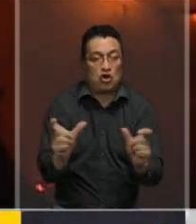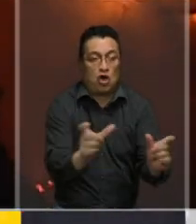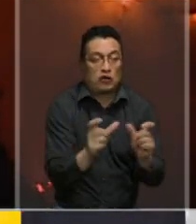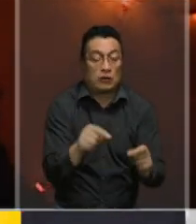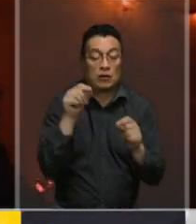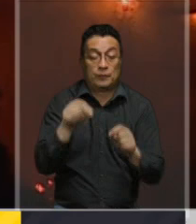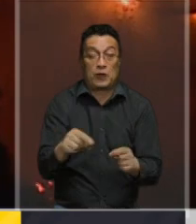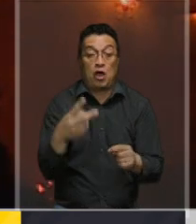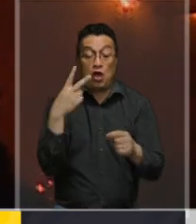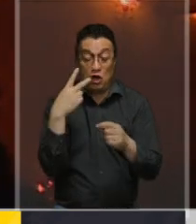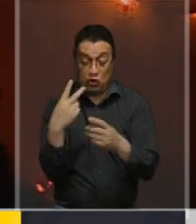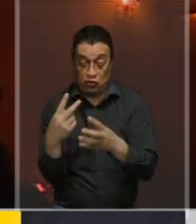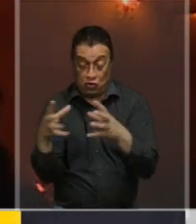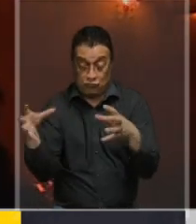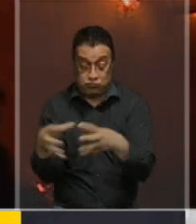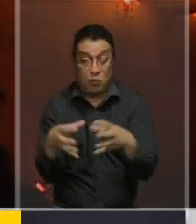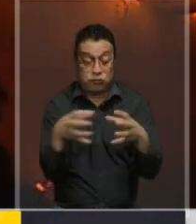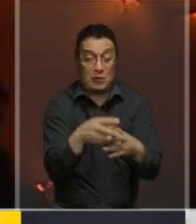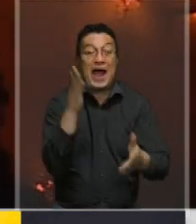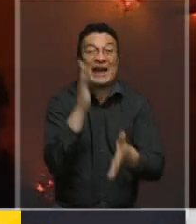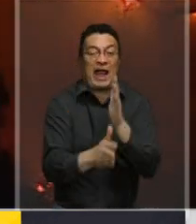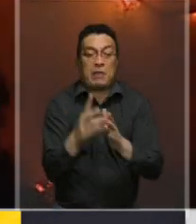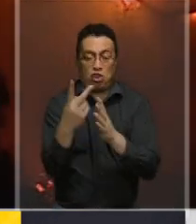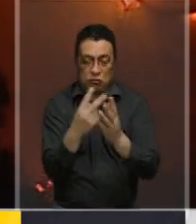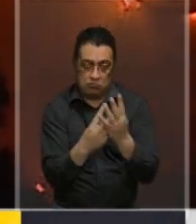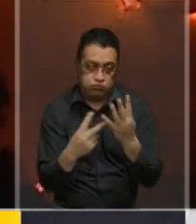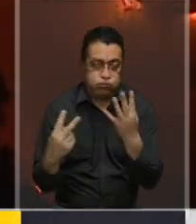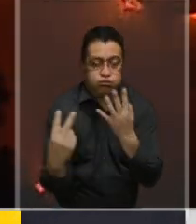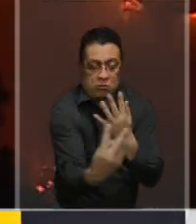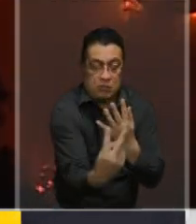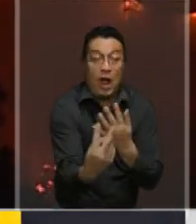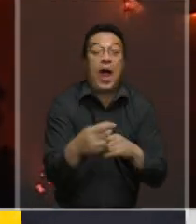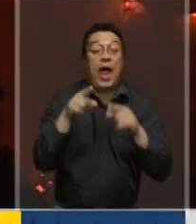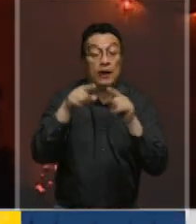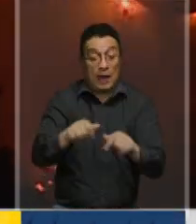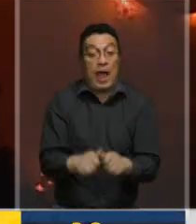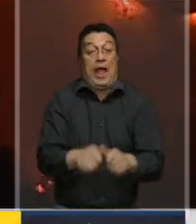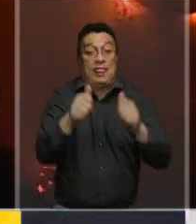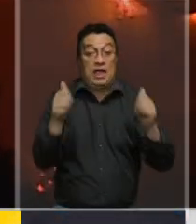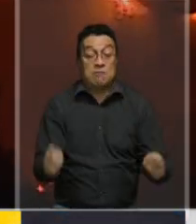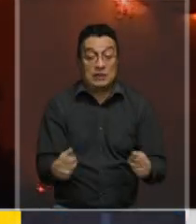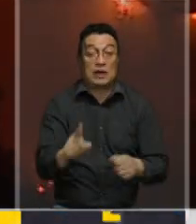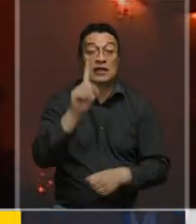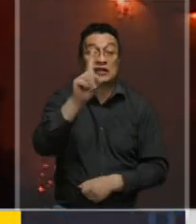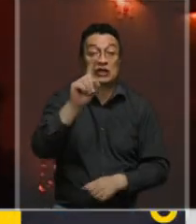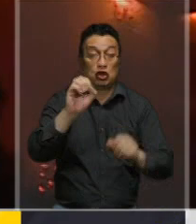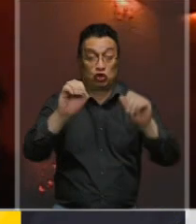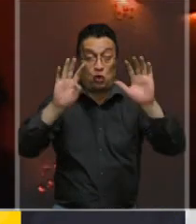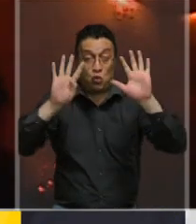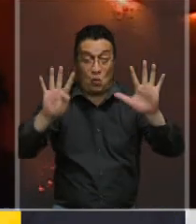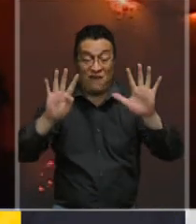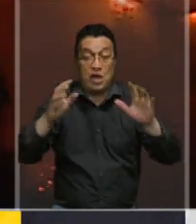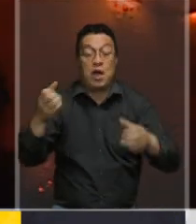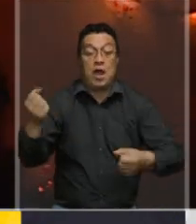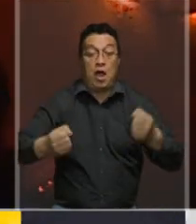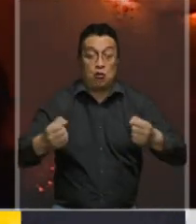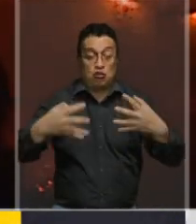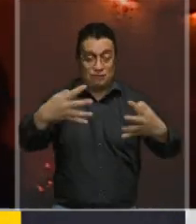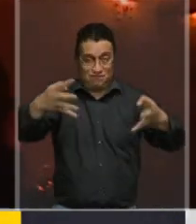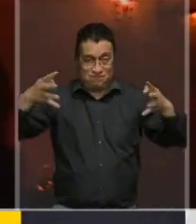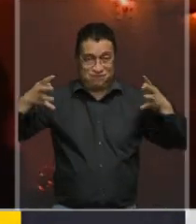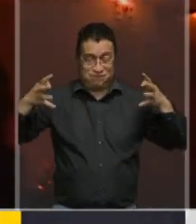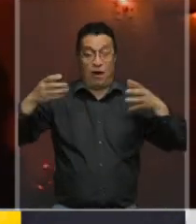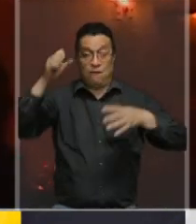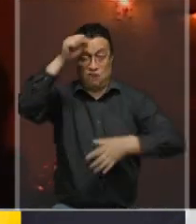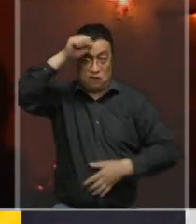estos, 2 brigadas rápidas. Quiero destacar además que hay 109 vehículos de bomberos trabajando en esta emergencia